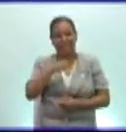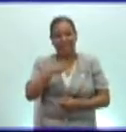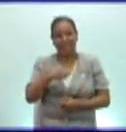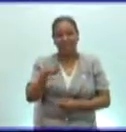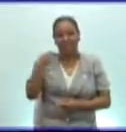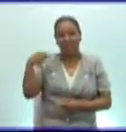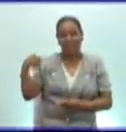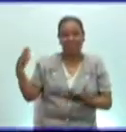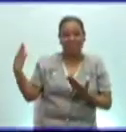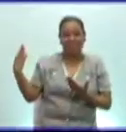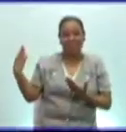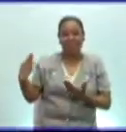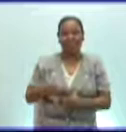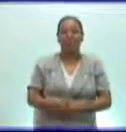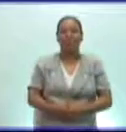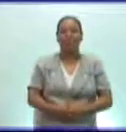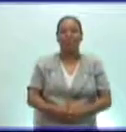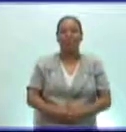tenemos ahí.